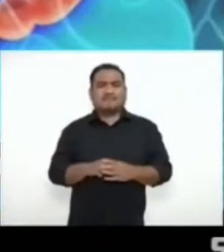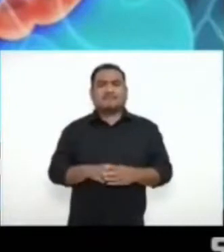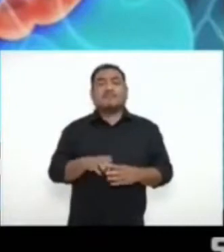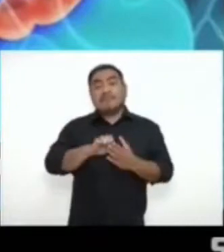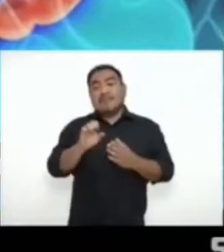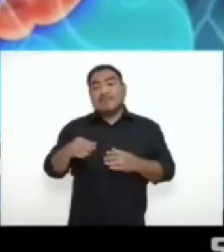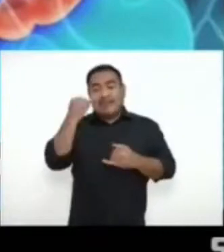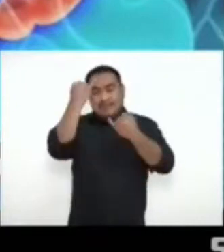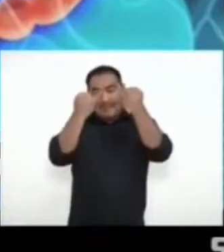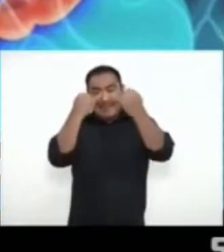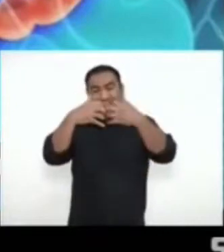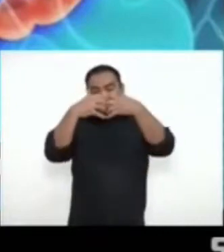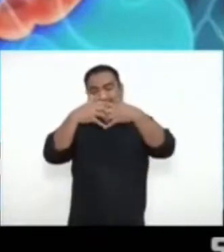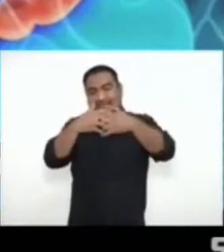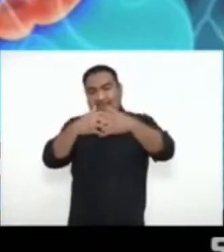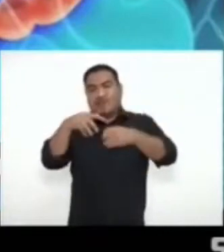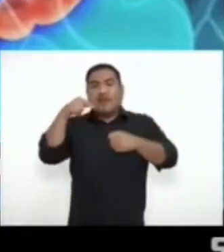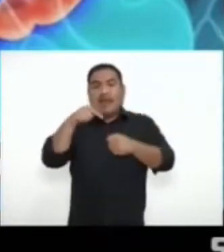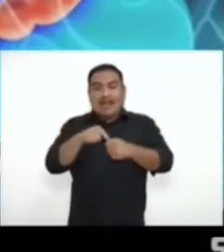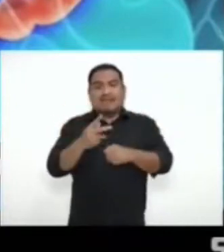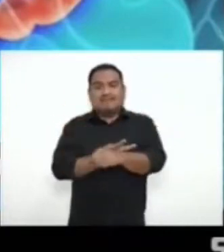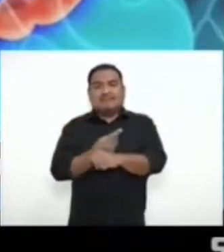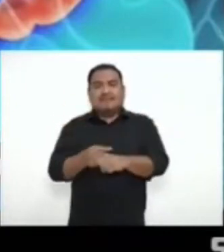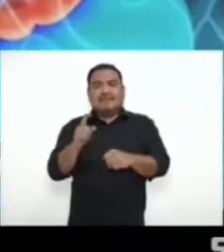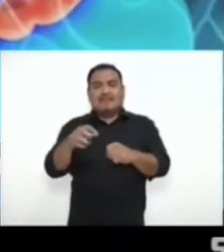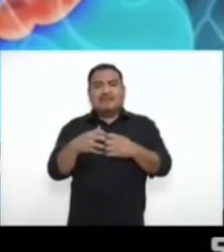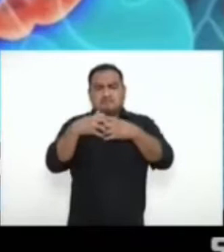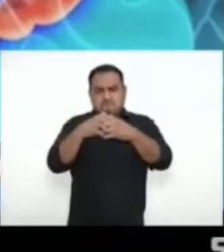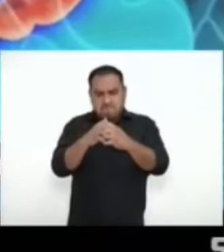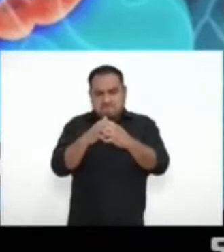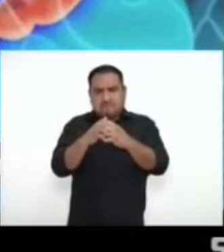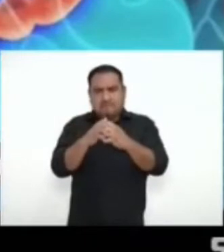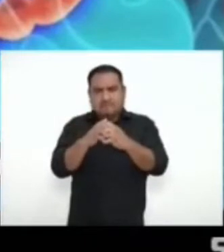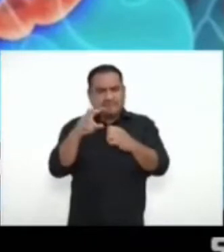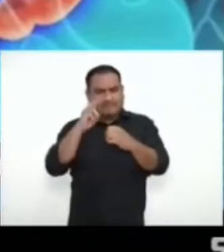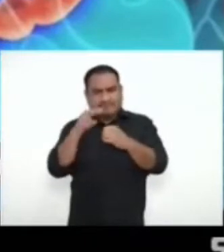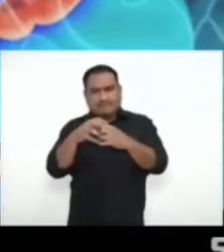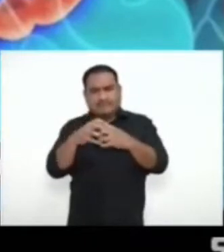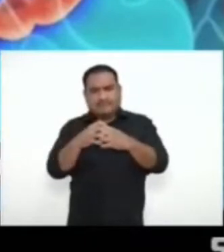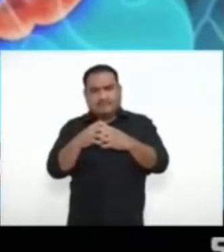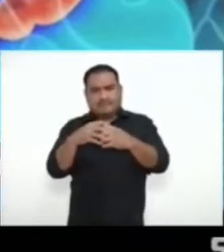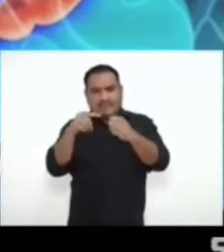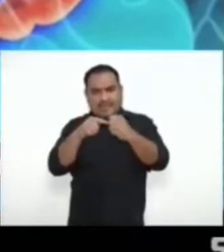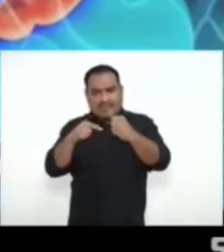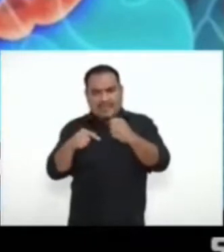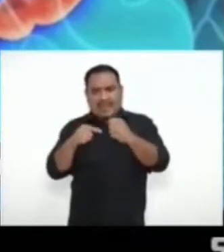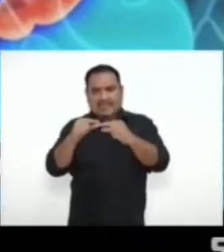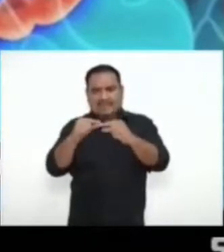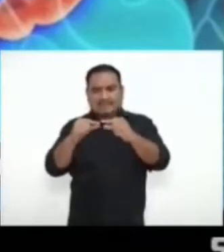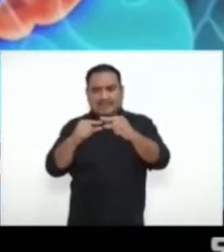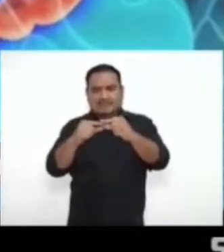como habíamos dicho, y si está aquí cerradito, fíjense cómo el córtex tiene cierto